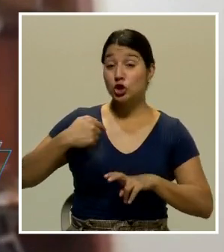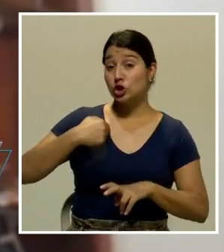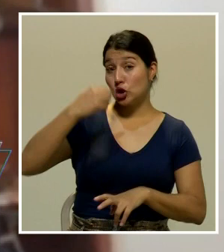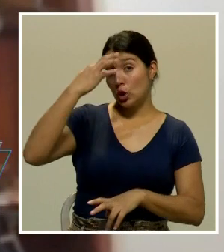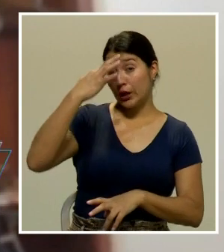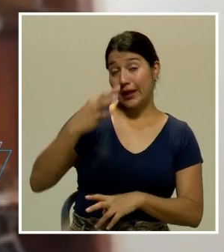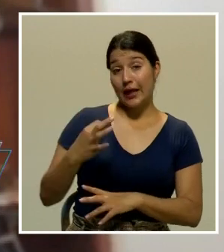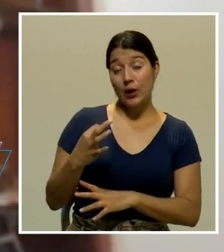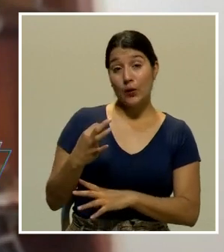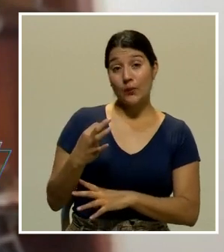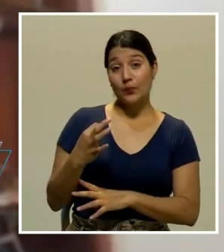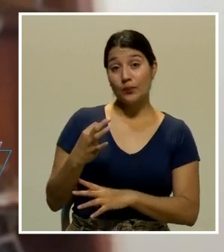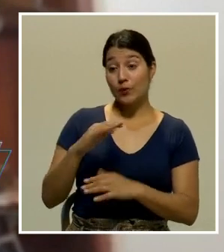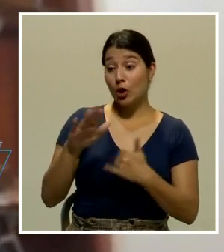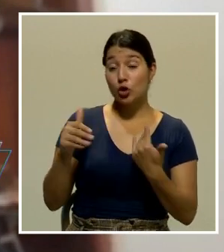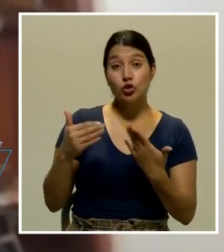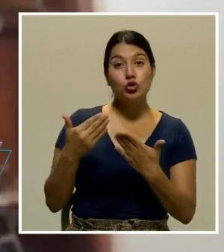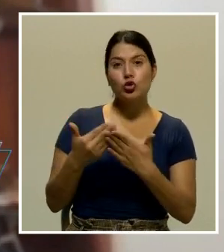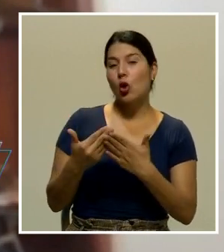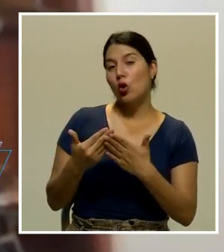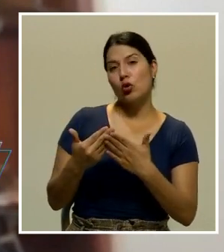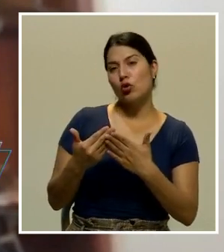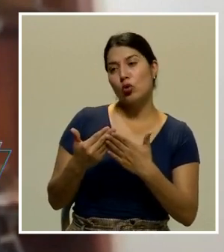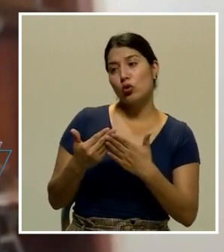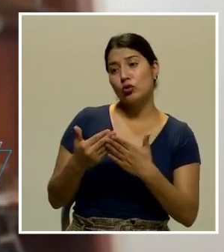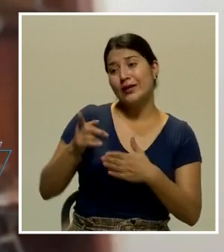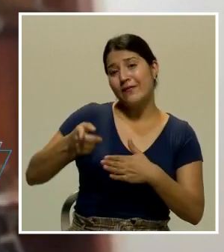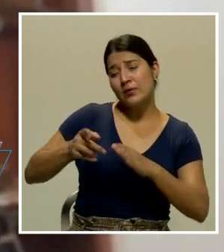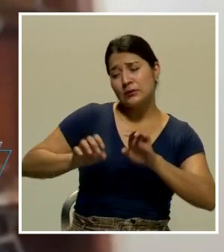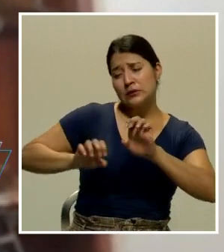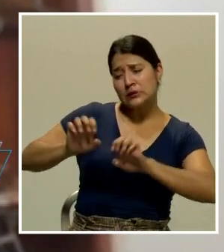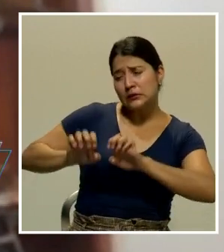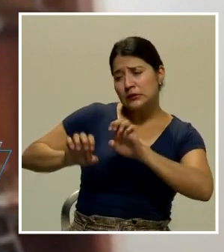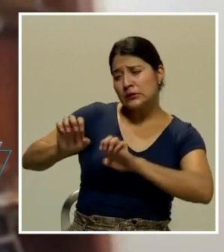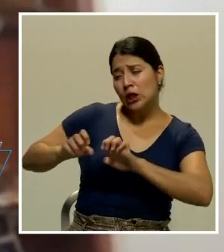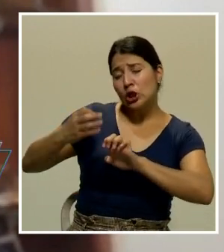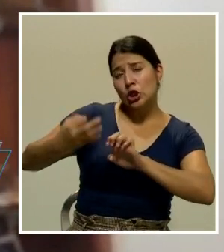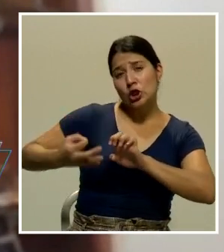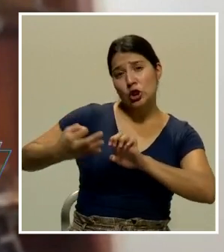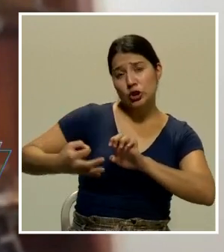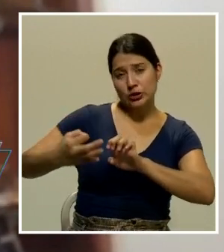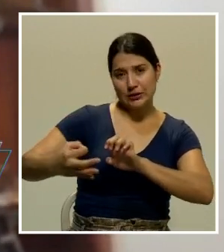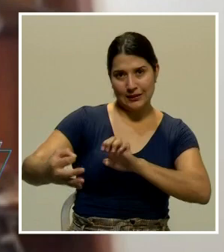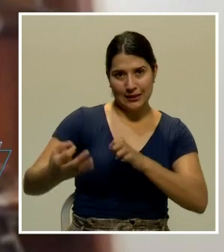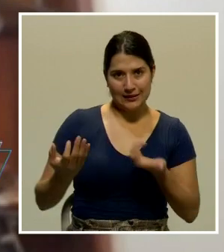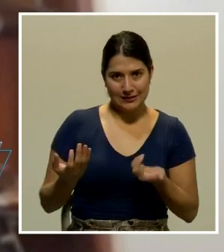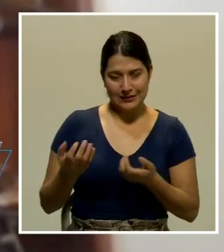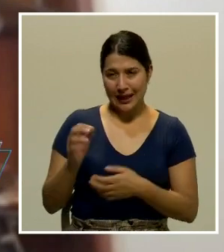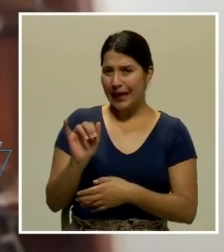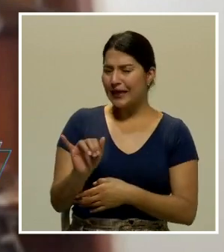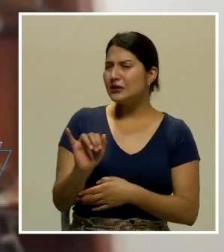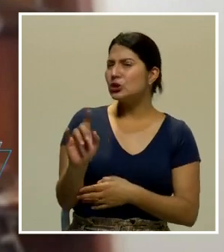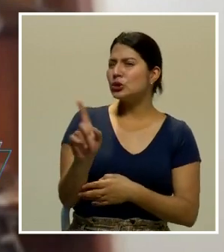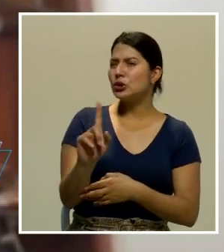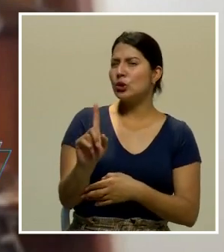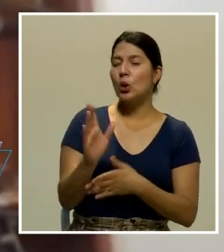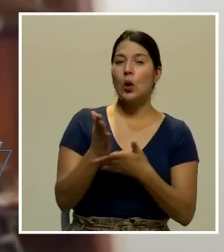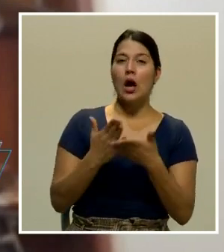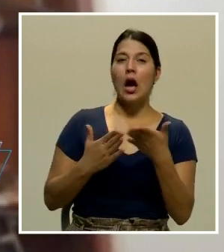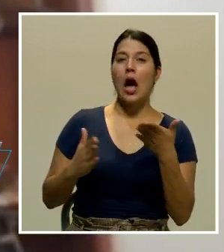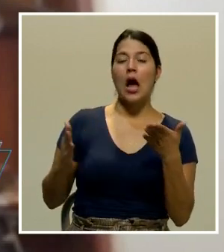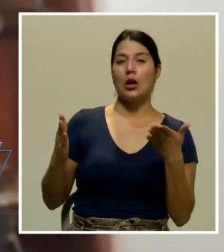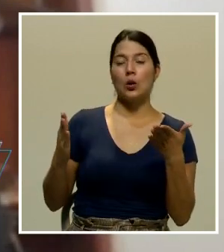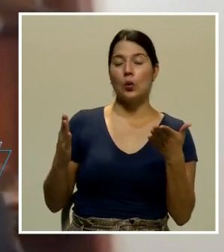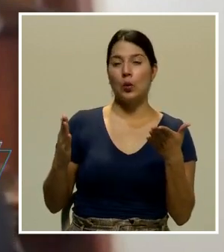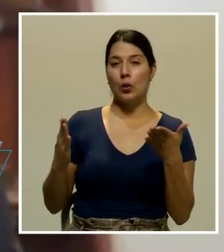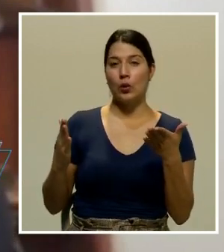creo que todos son valoraciones que se hacen y se hacen todos los días. Esto no es algo que esté en